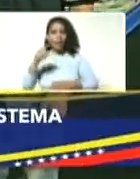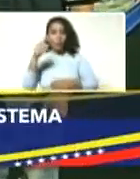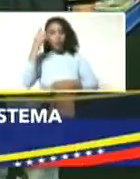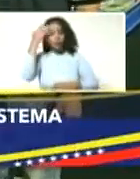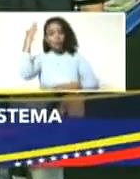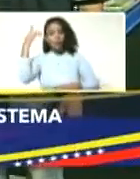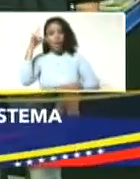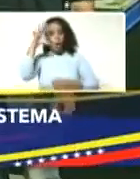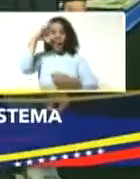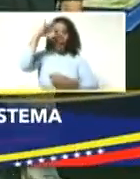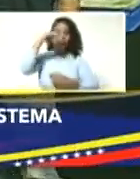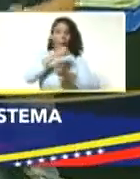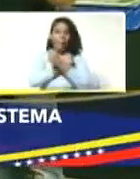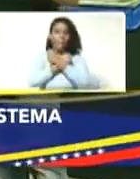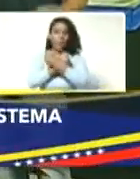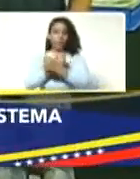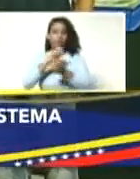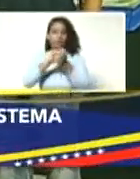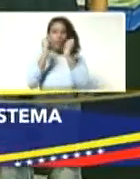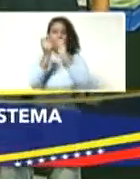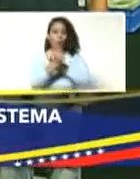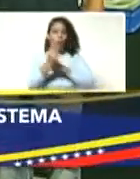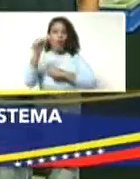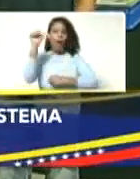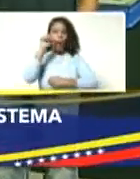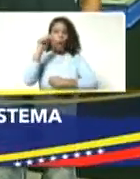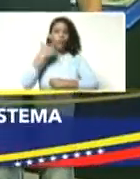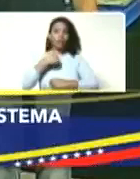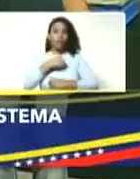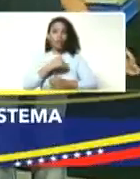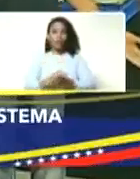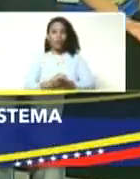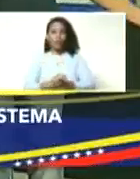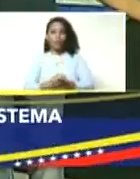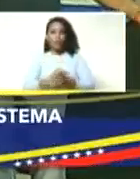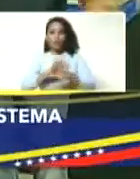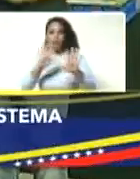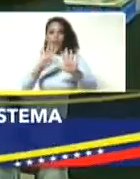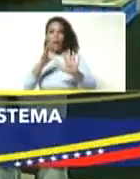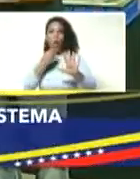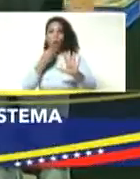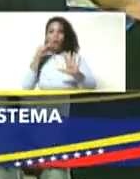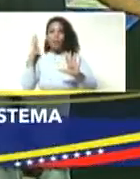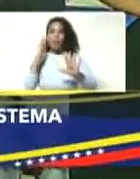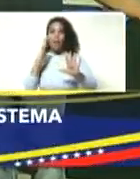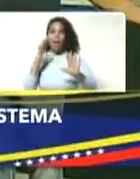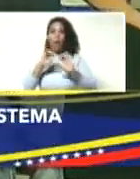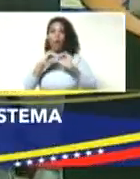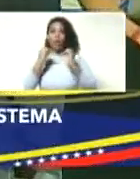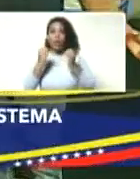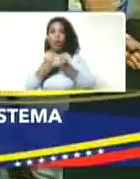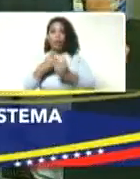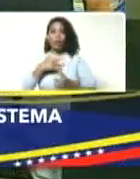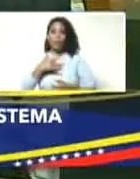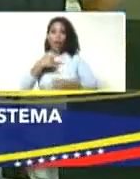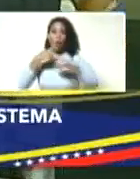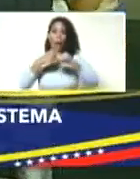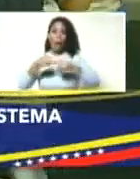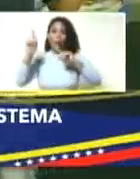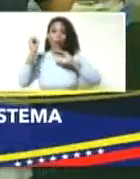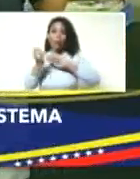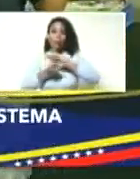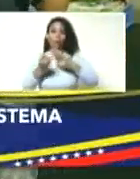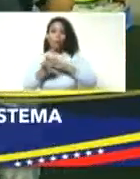Gota de Amor. Se convirtió fue un aguacero de amor para nosotros, pues. Qué bueno. Ya los muchachos van a venir a las aulas y se van a sentir como en otra